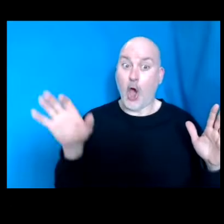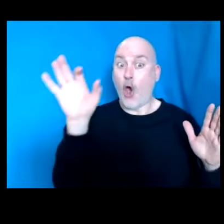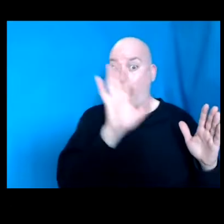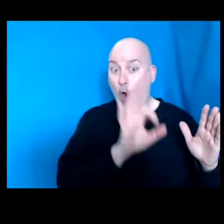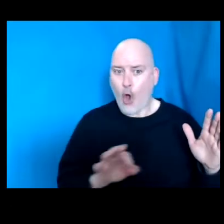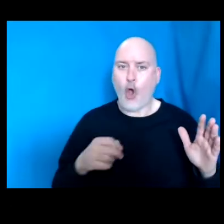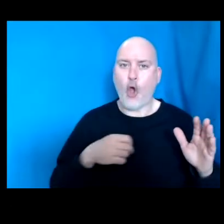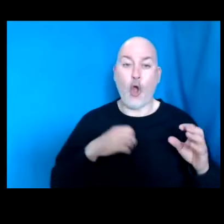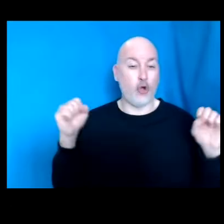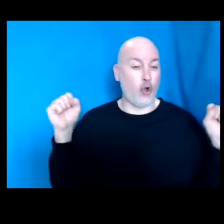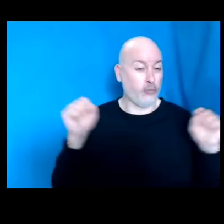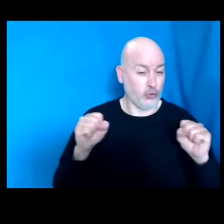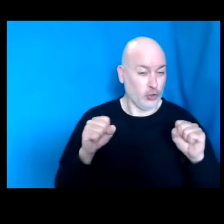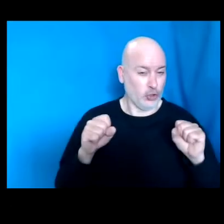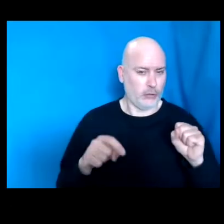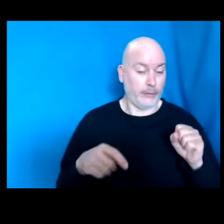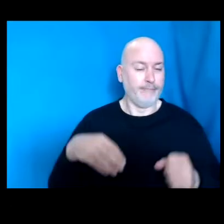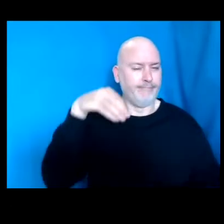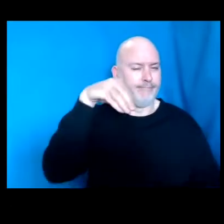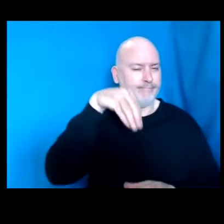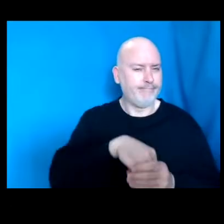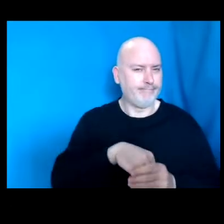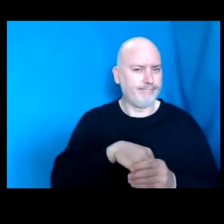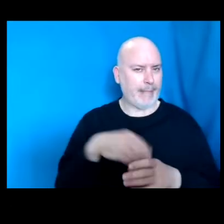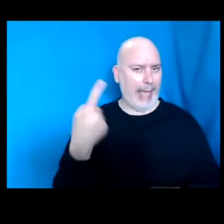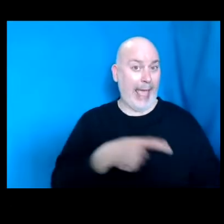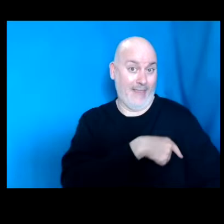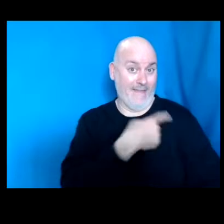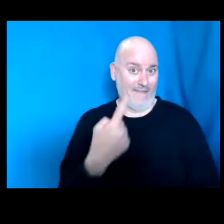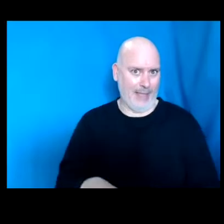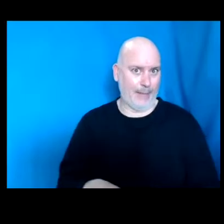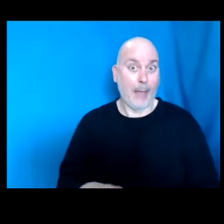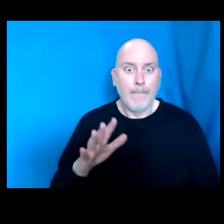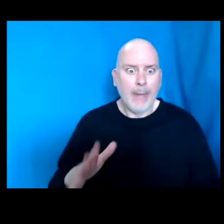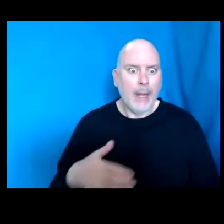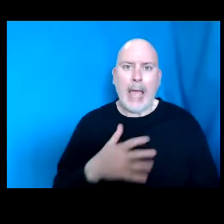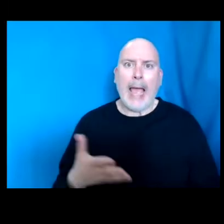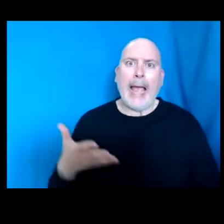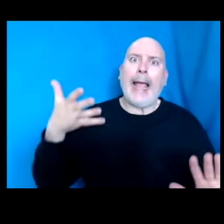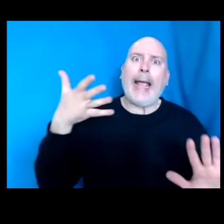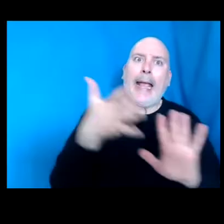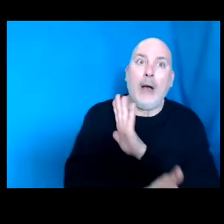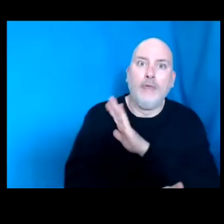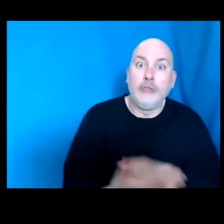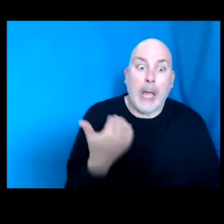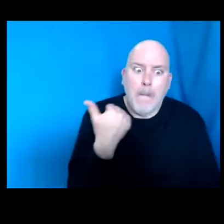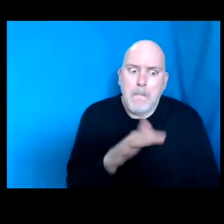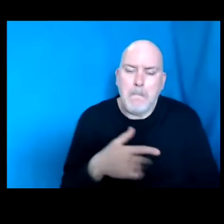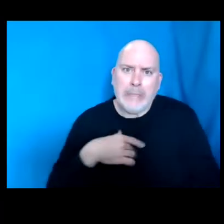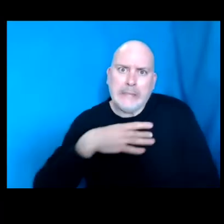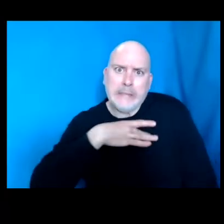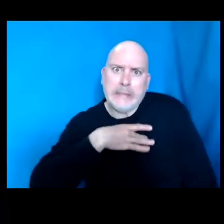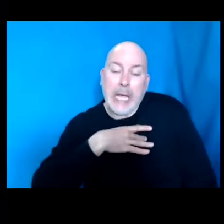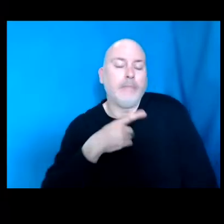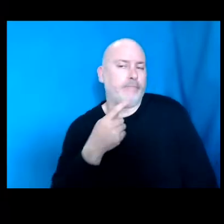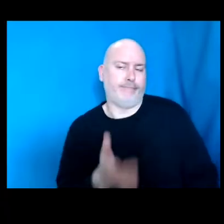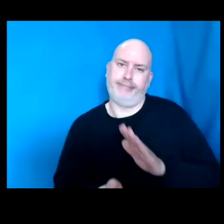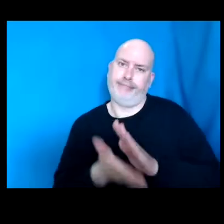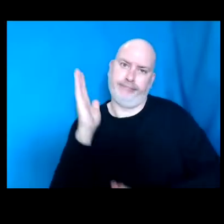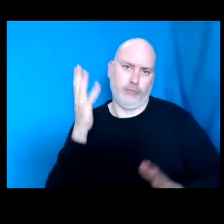convulsión se acompaña de fiebre y no sabemos todavía cuál es la causa de esta fiebre.